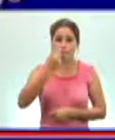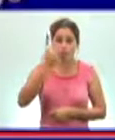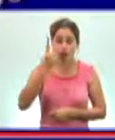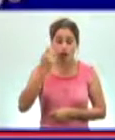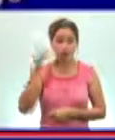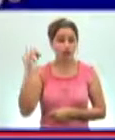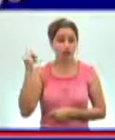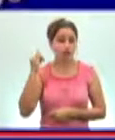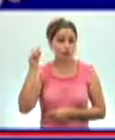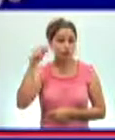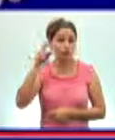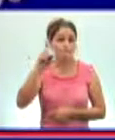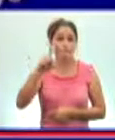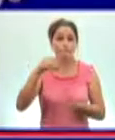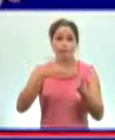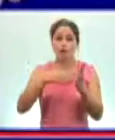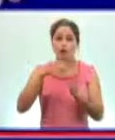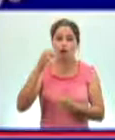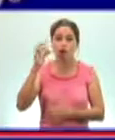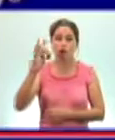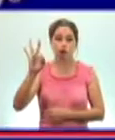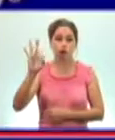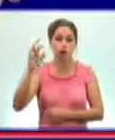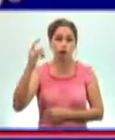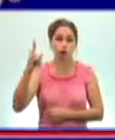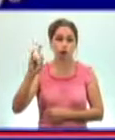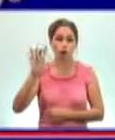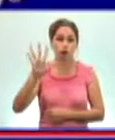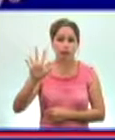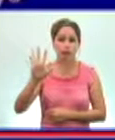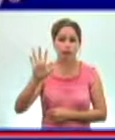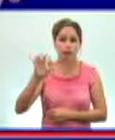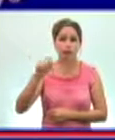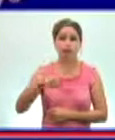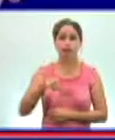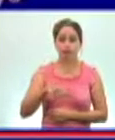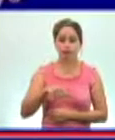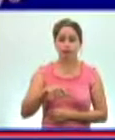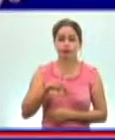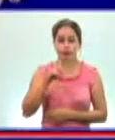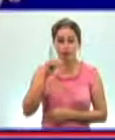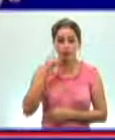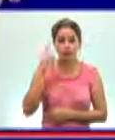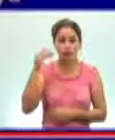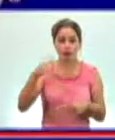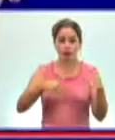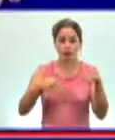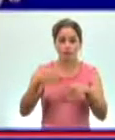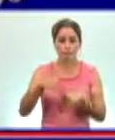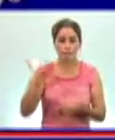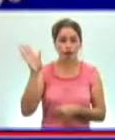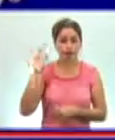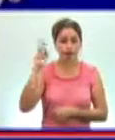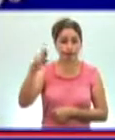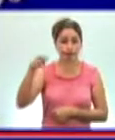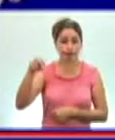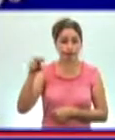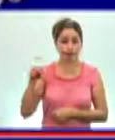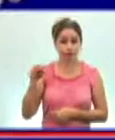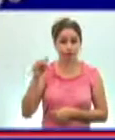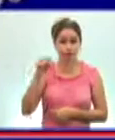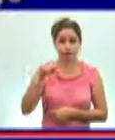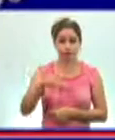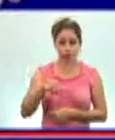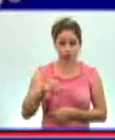fue protagonista esencial en que en la Internacional Socialista, en el Congreso que se celebraba en 1889, se propusiera